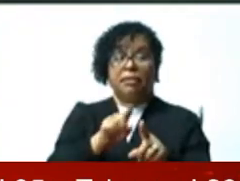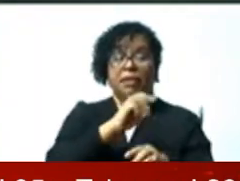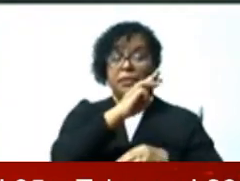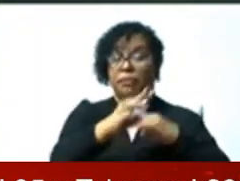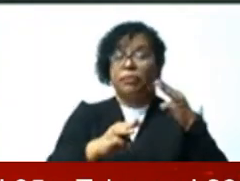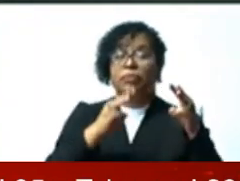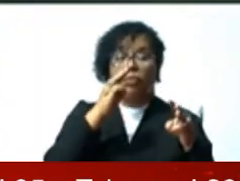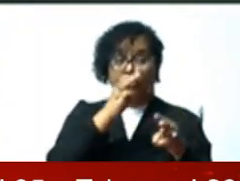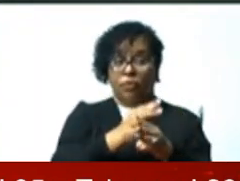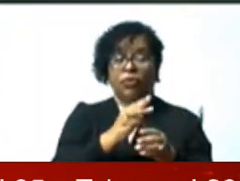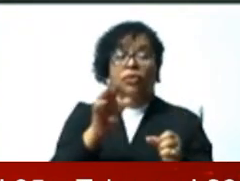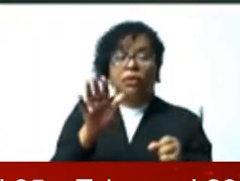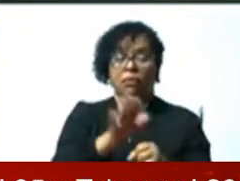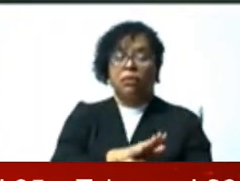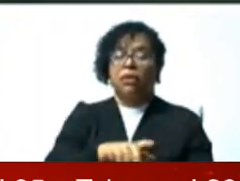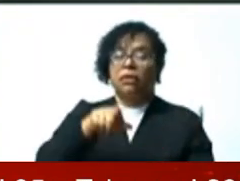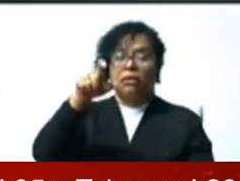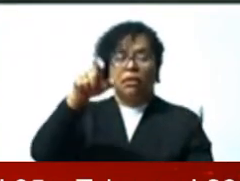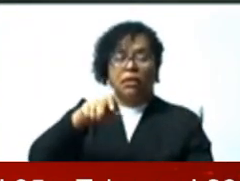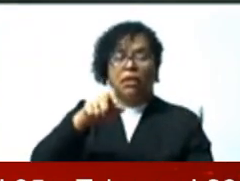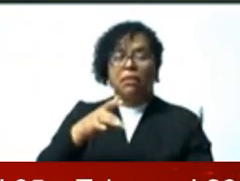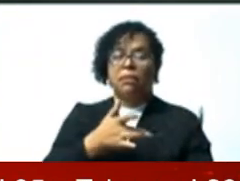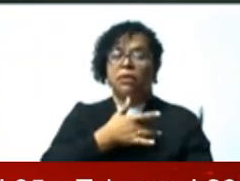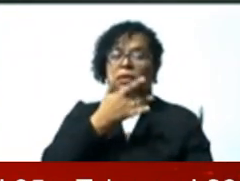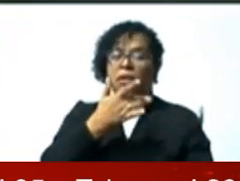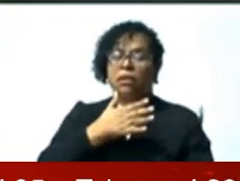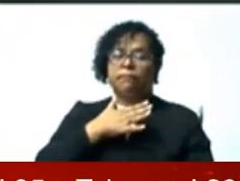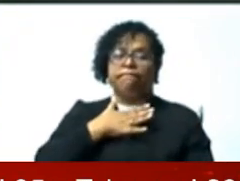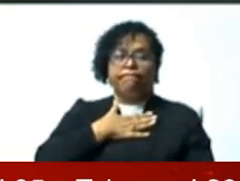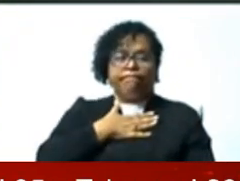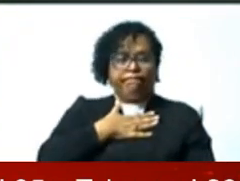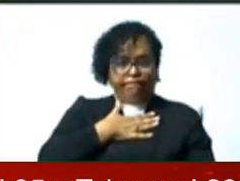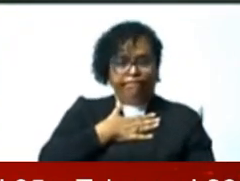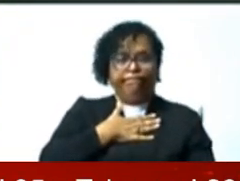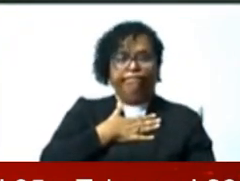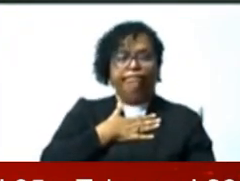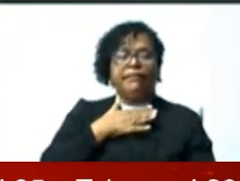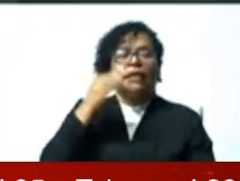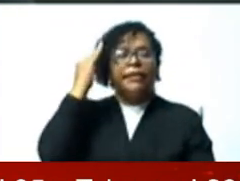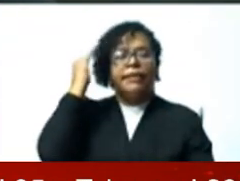solidarios con nuestros compatriotas, porque si no estamos empeñando su futuro. Muchas gracias.